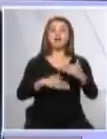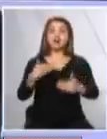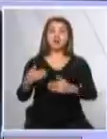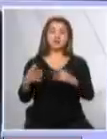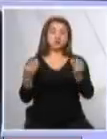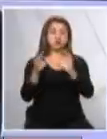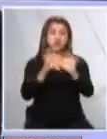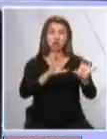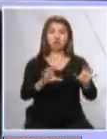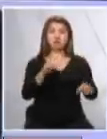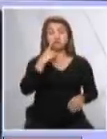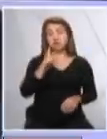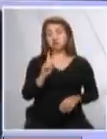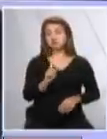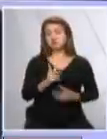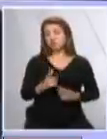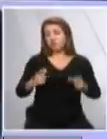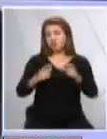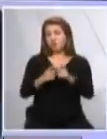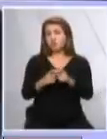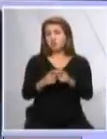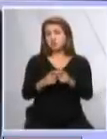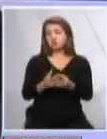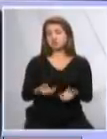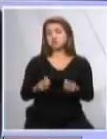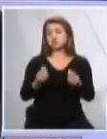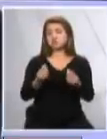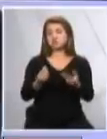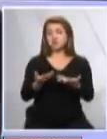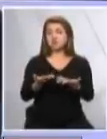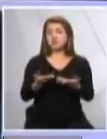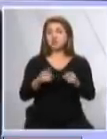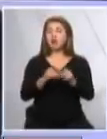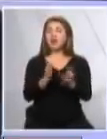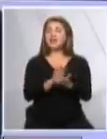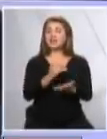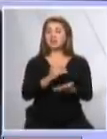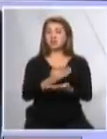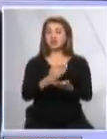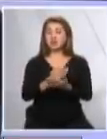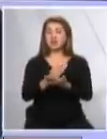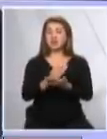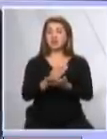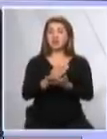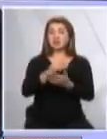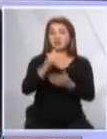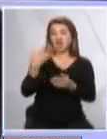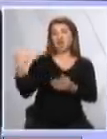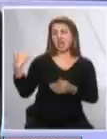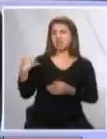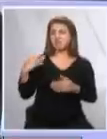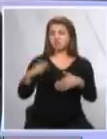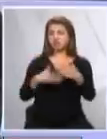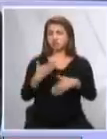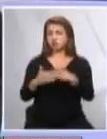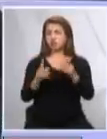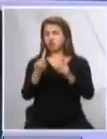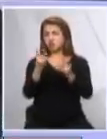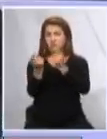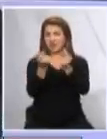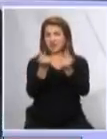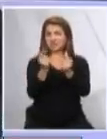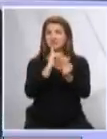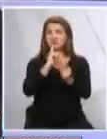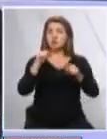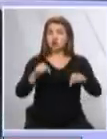cosas, pero esta es una estrategia anacrónica que funcionó en otros momentos, que no parece tener